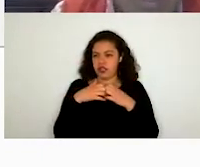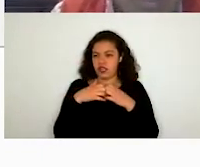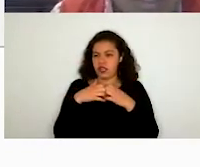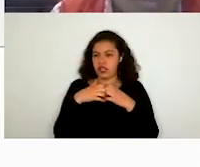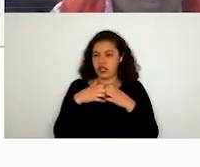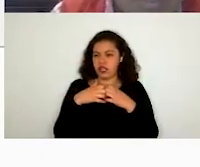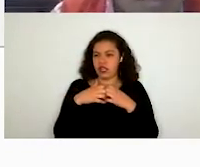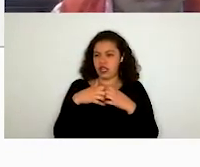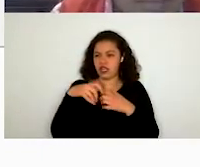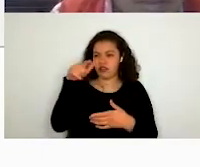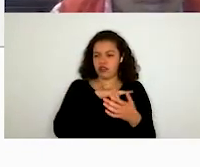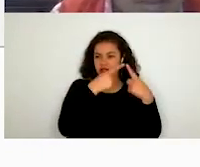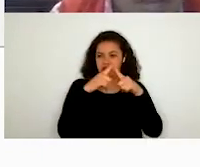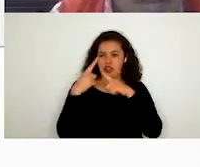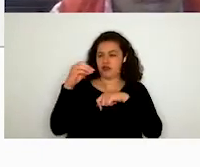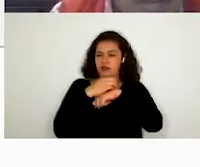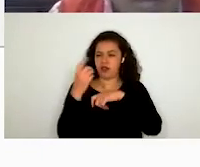de las instalaciones